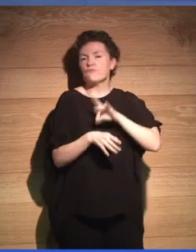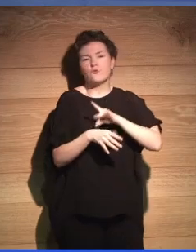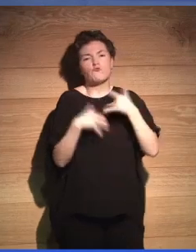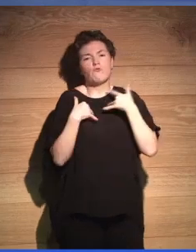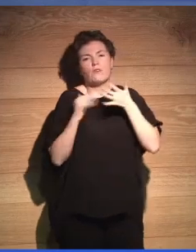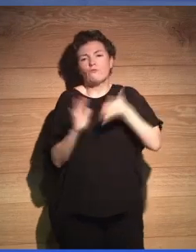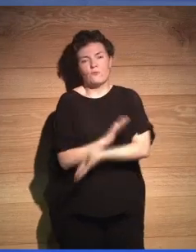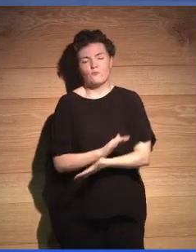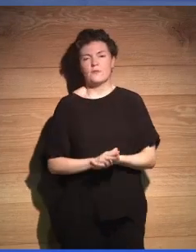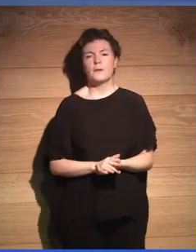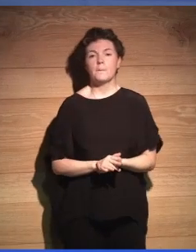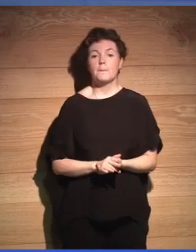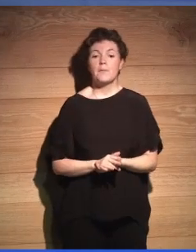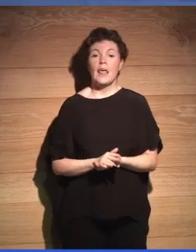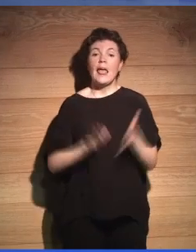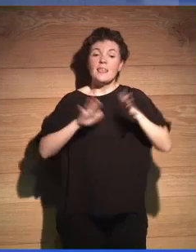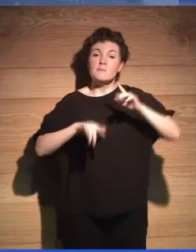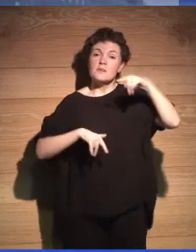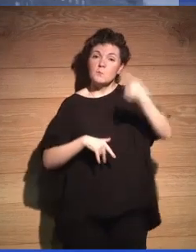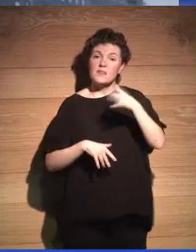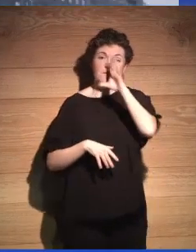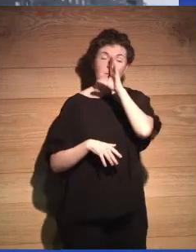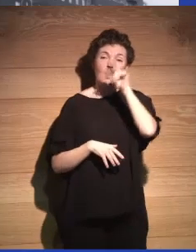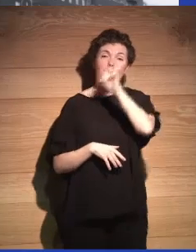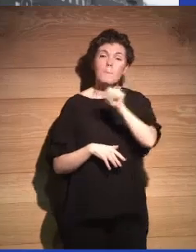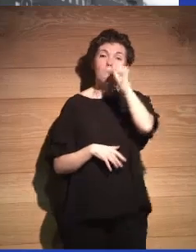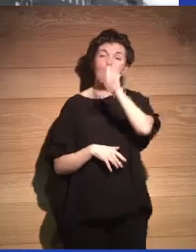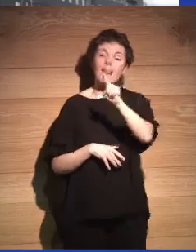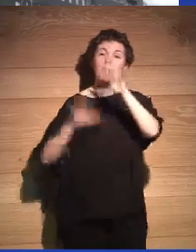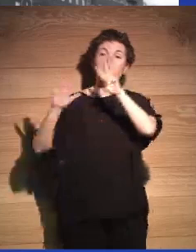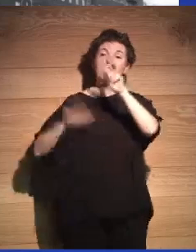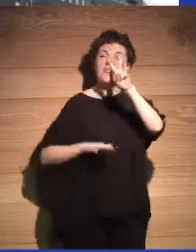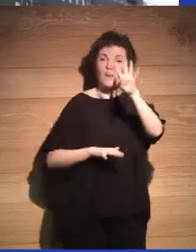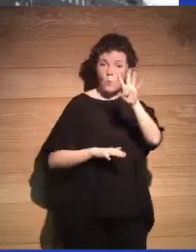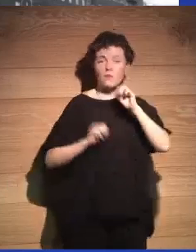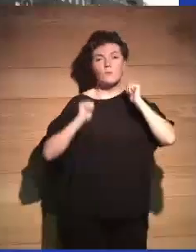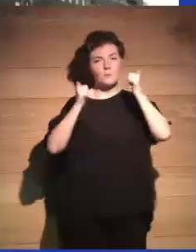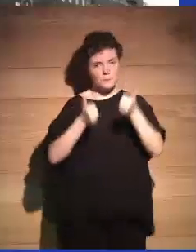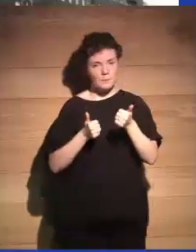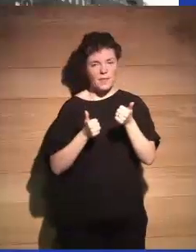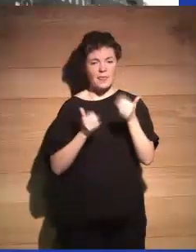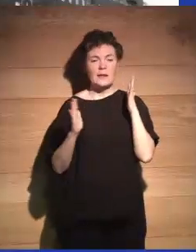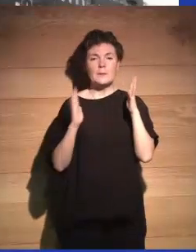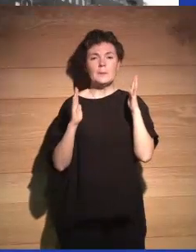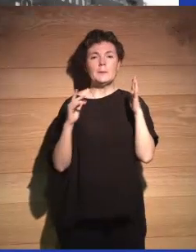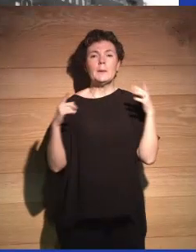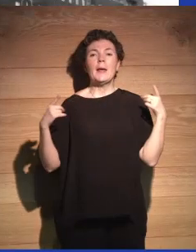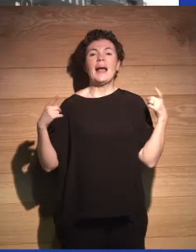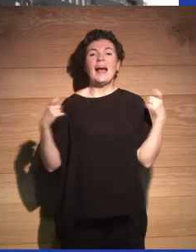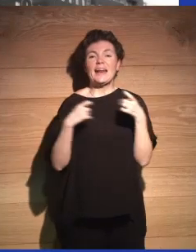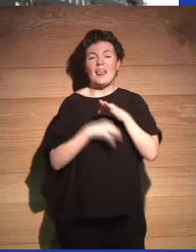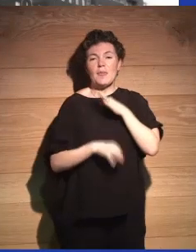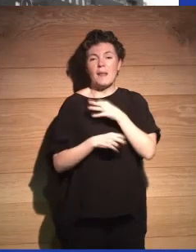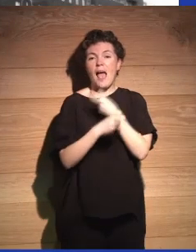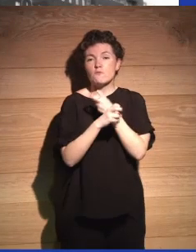vida. 10 meses después, en febrero de 1934, empezó la breve guerra civil austríaca, en